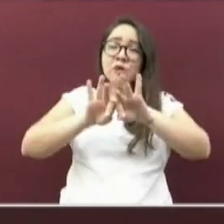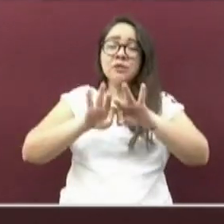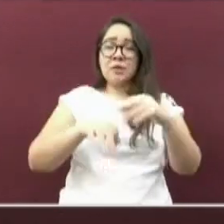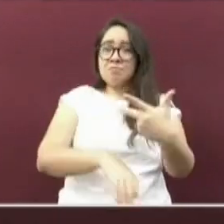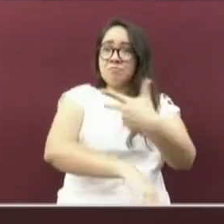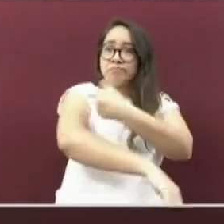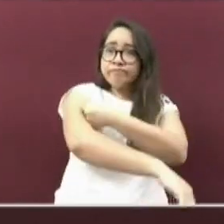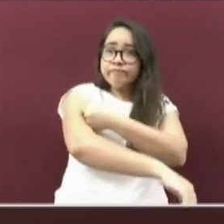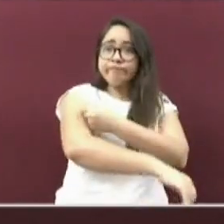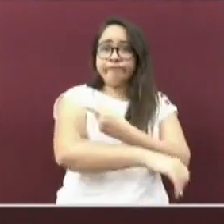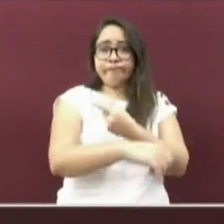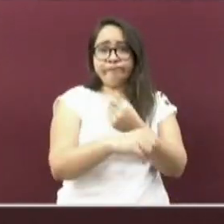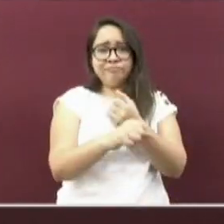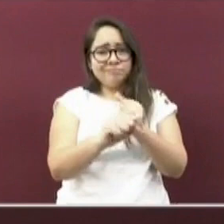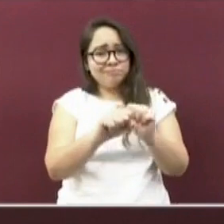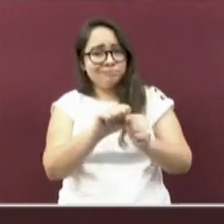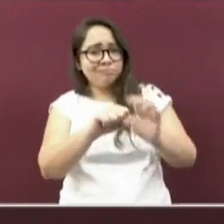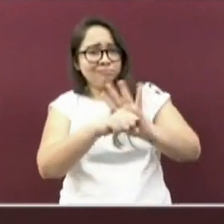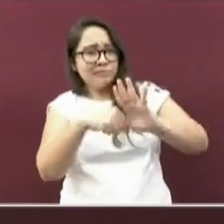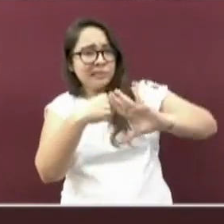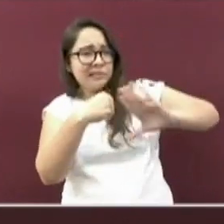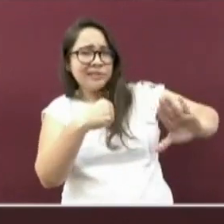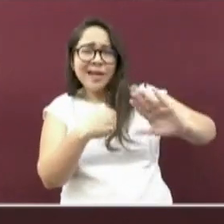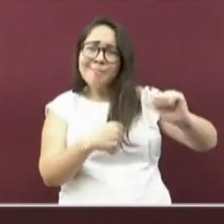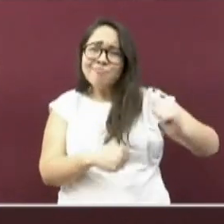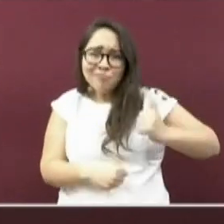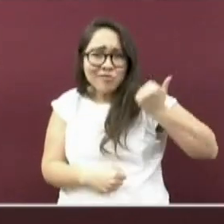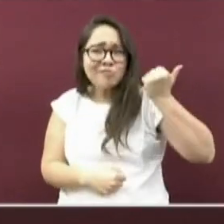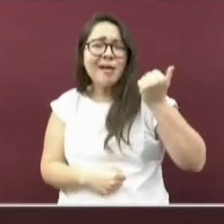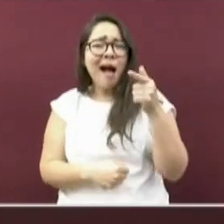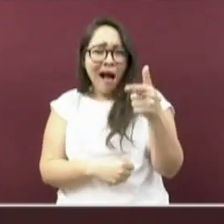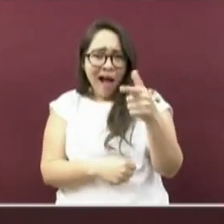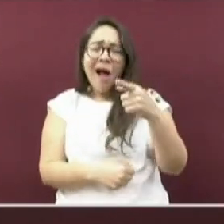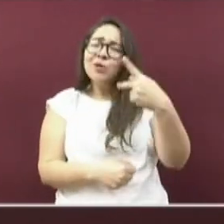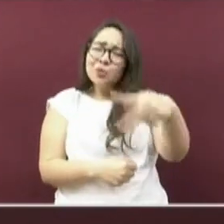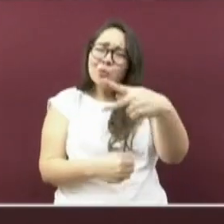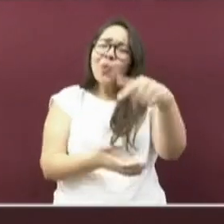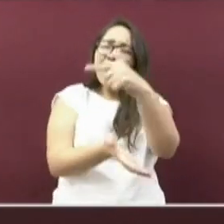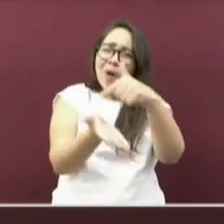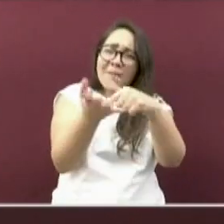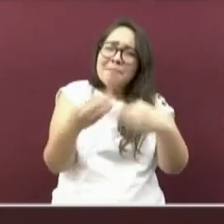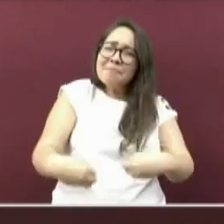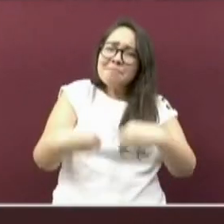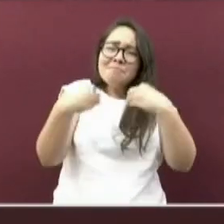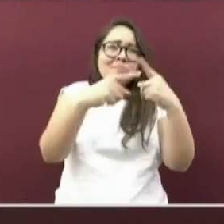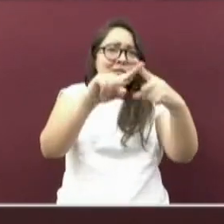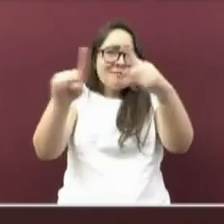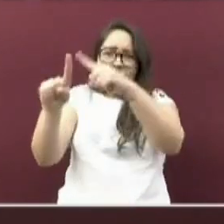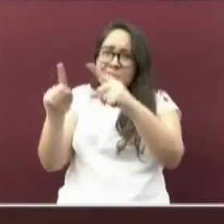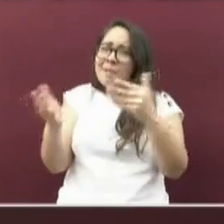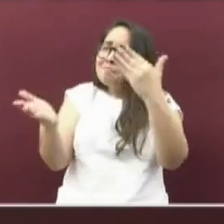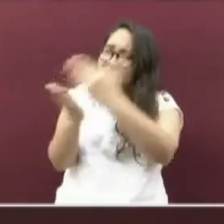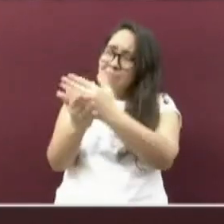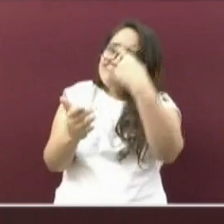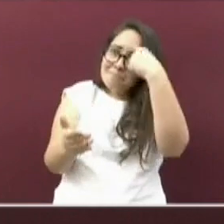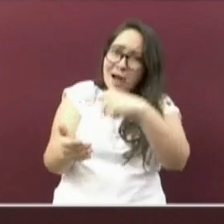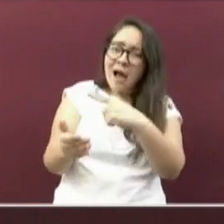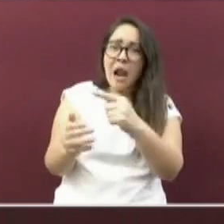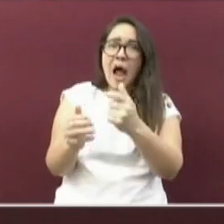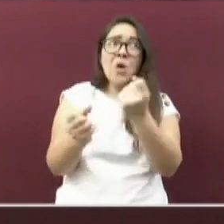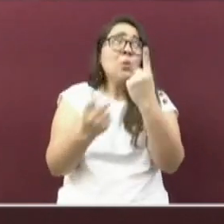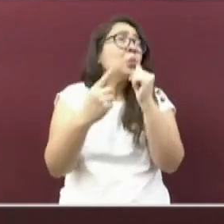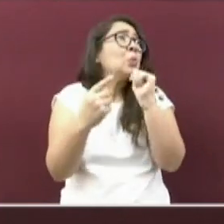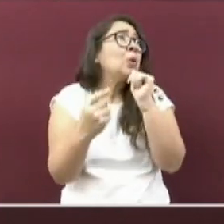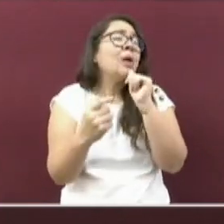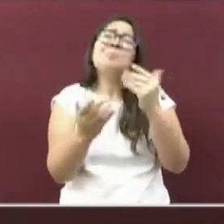contra COVID-19. Aprovechen las jornadas que se están llevando a cabo en diferentes partes del estado para los